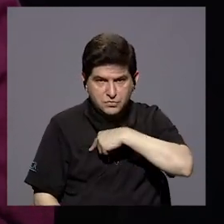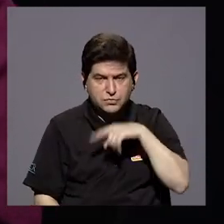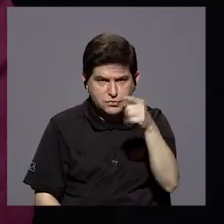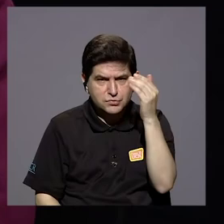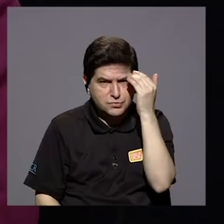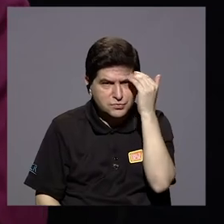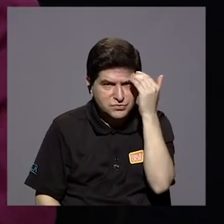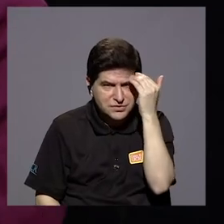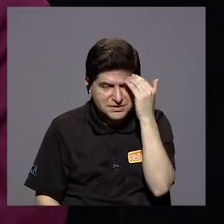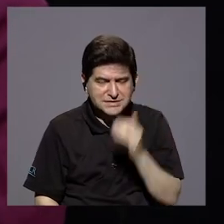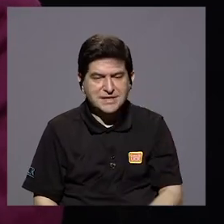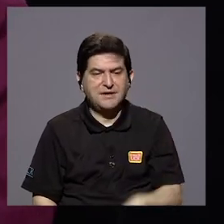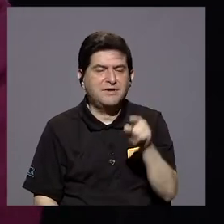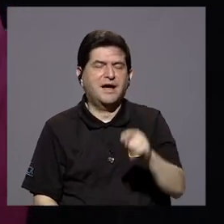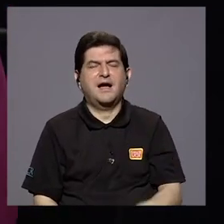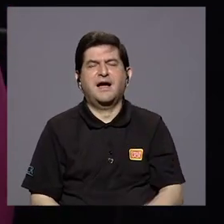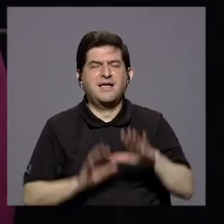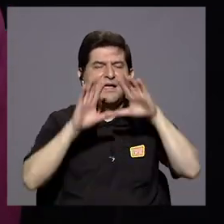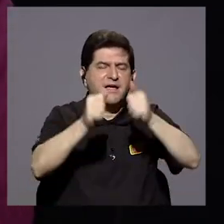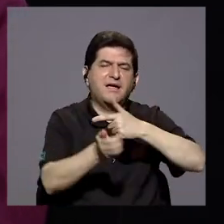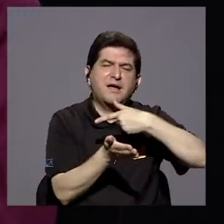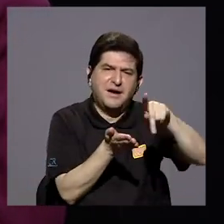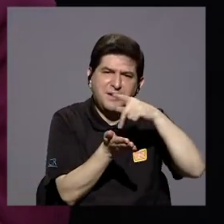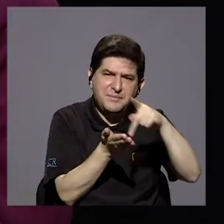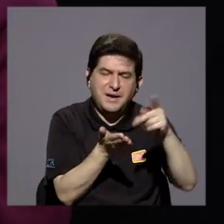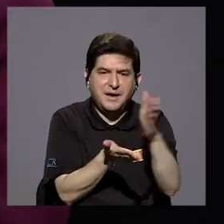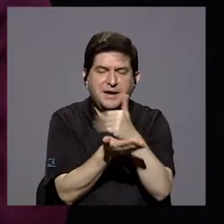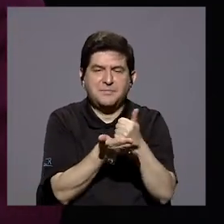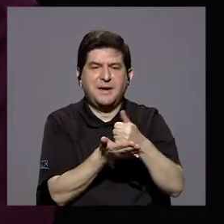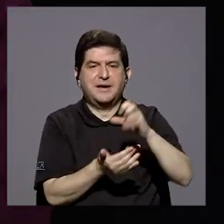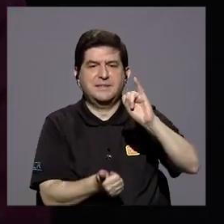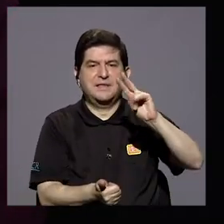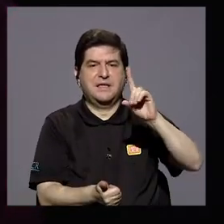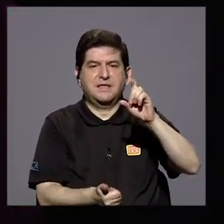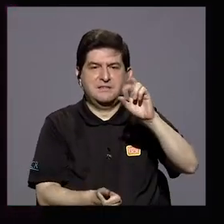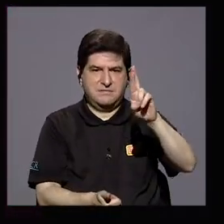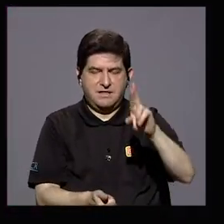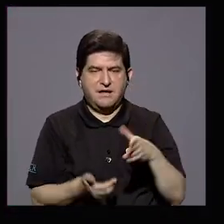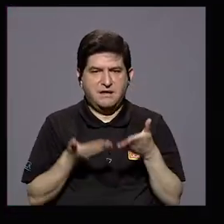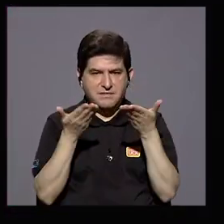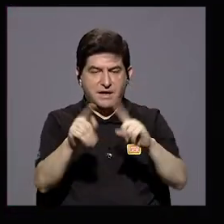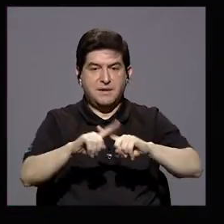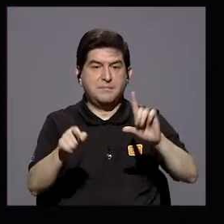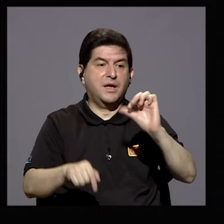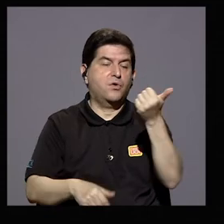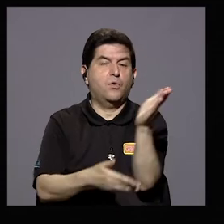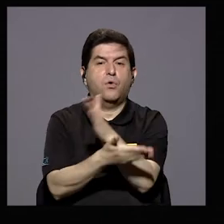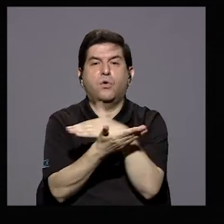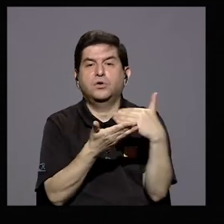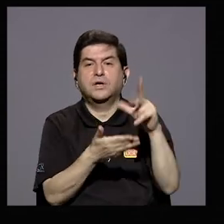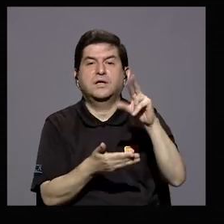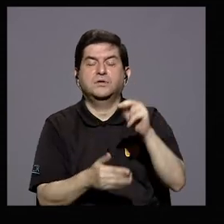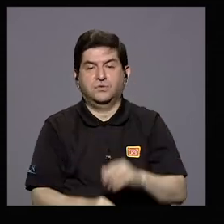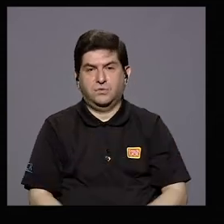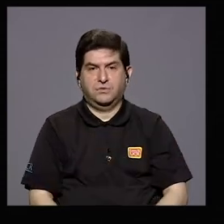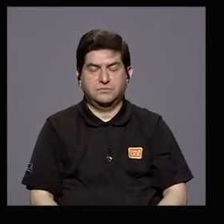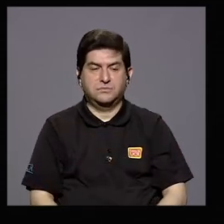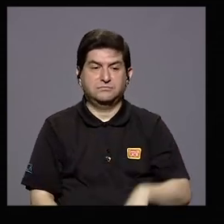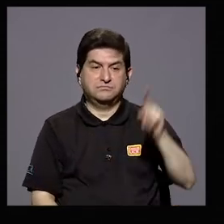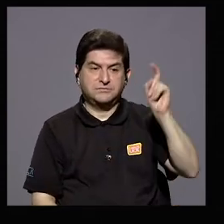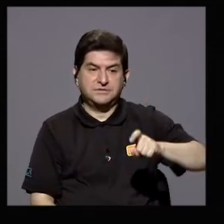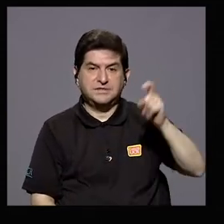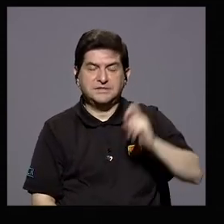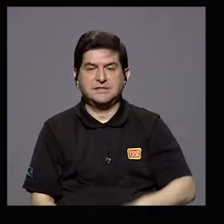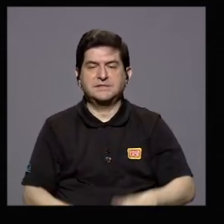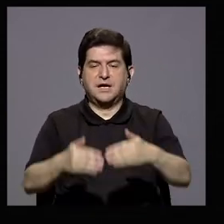los... Usted sabe que se tiene que expropiar una parte del INDER y el INDER la da, pero hay que expropiar varios pedazos. Entiendo para poder que...